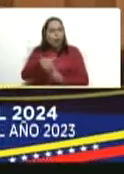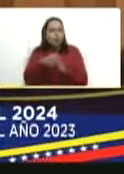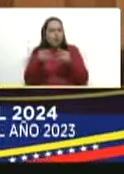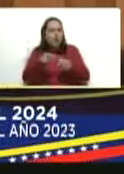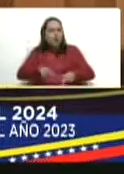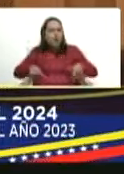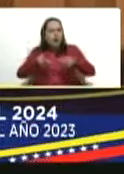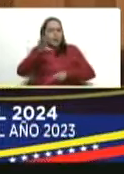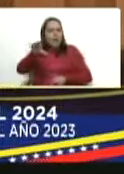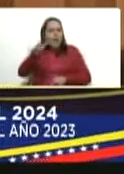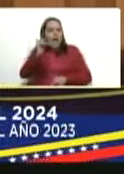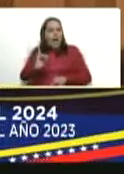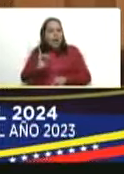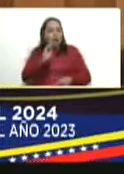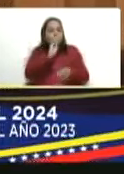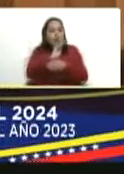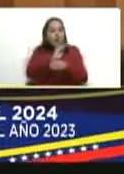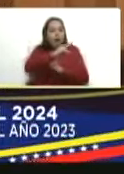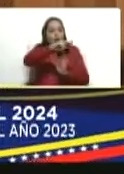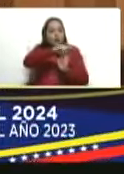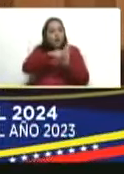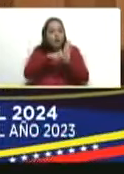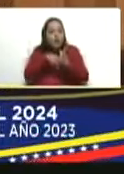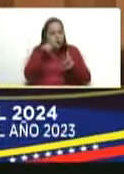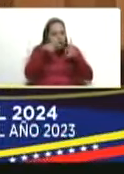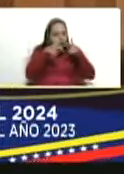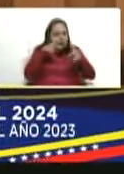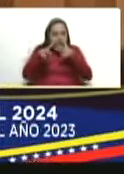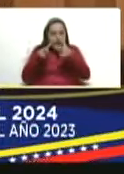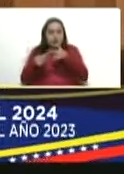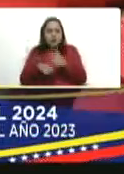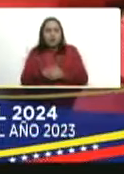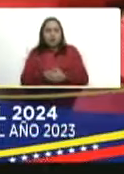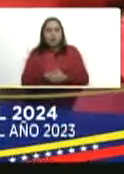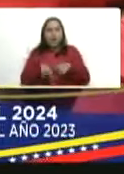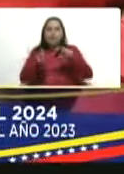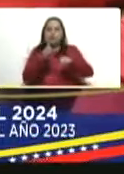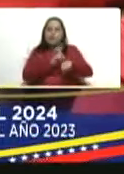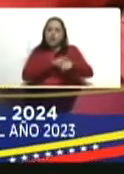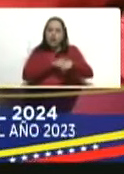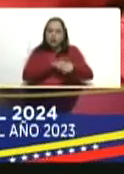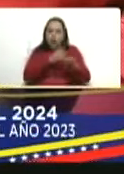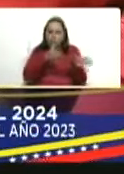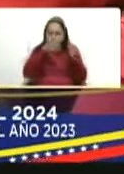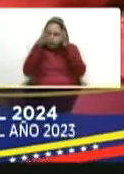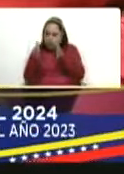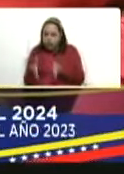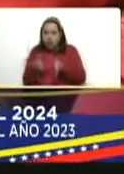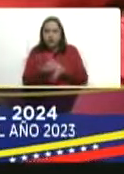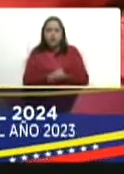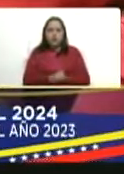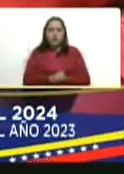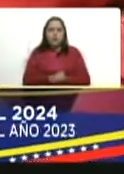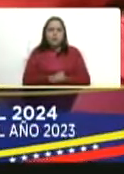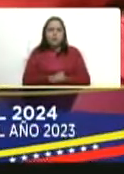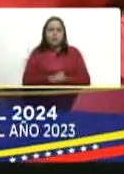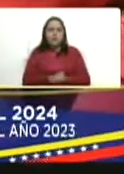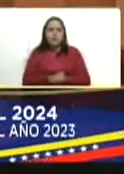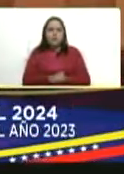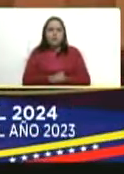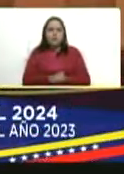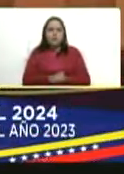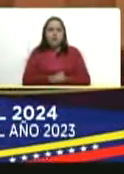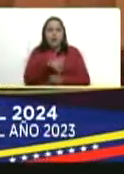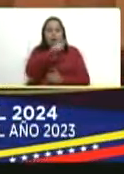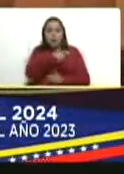país están bajo régimen y hemos pasado una nueva etapa para que las